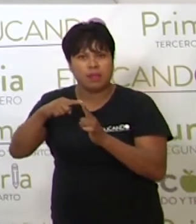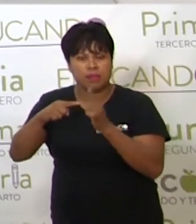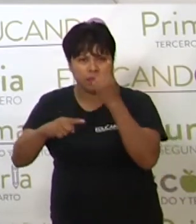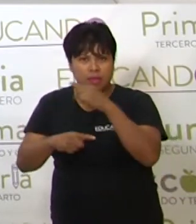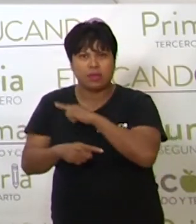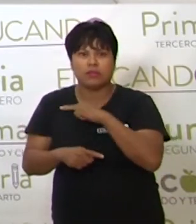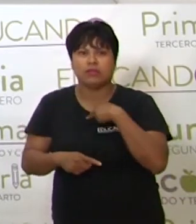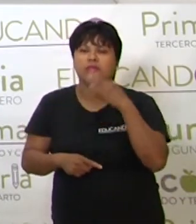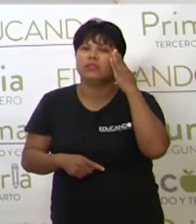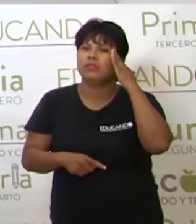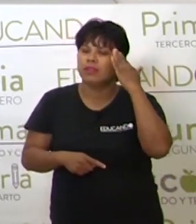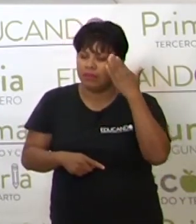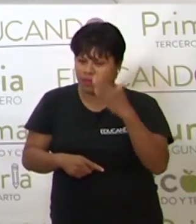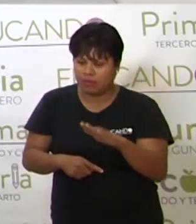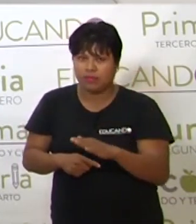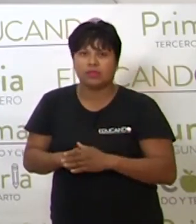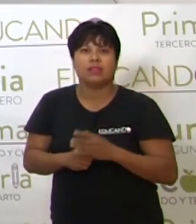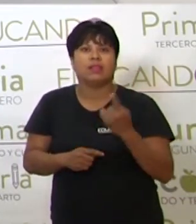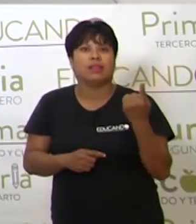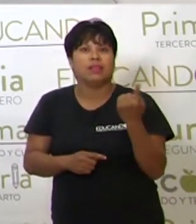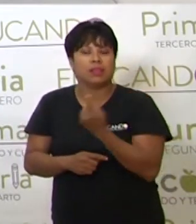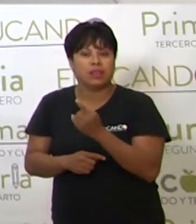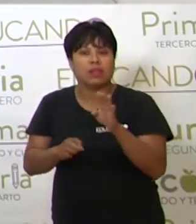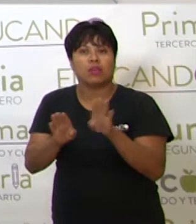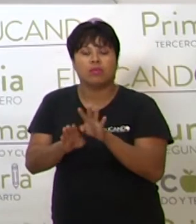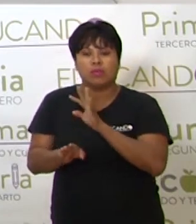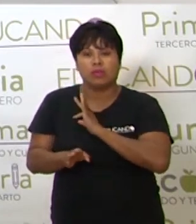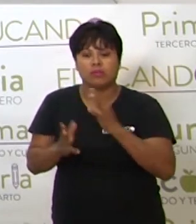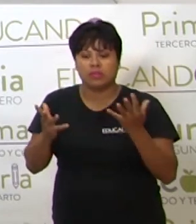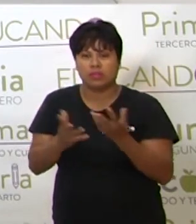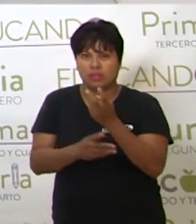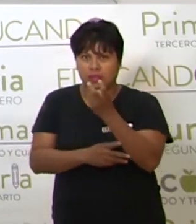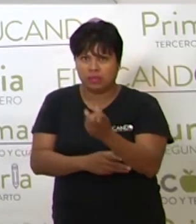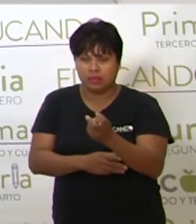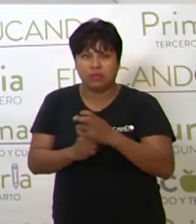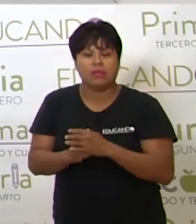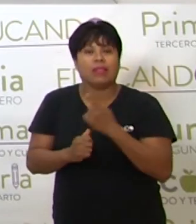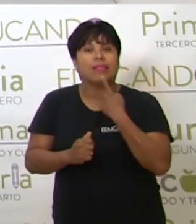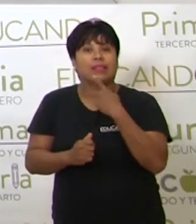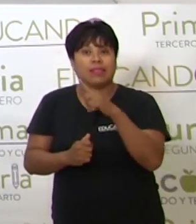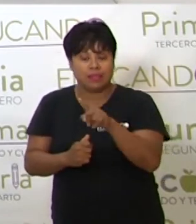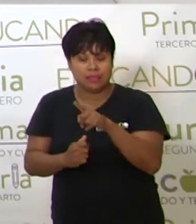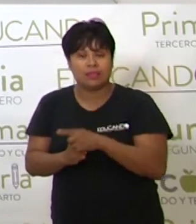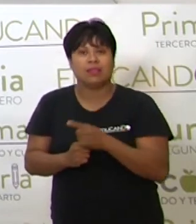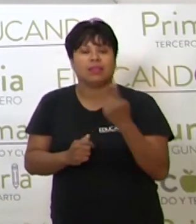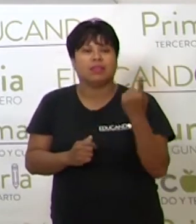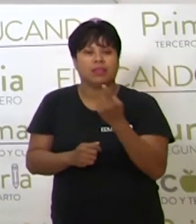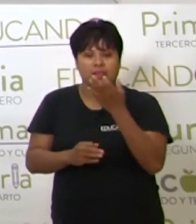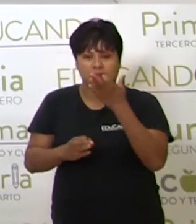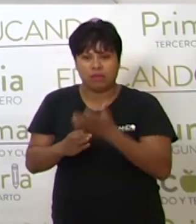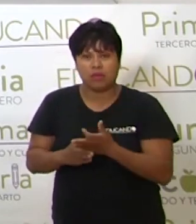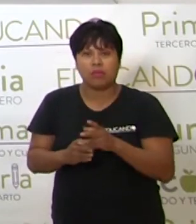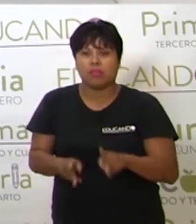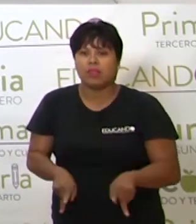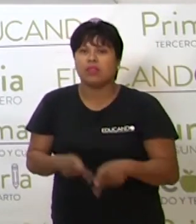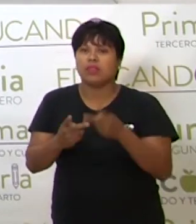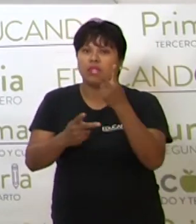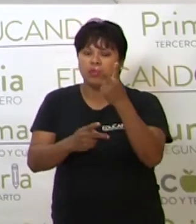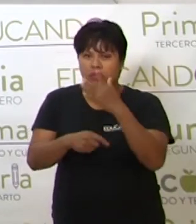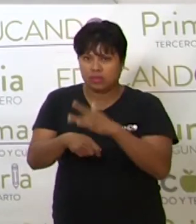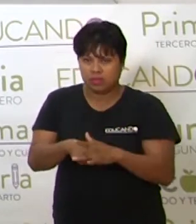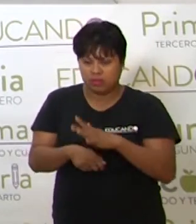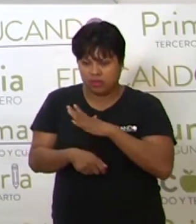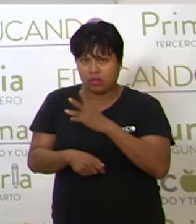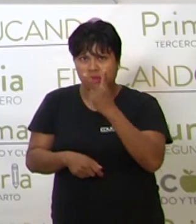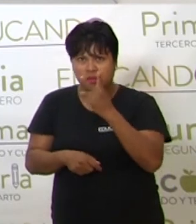sepamos que como representar esta parte dice que el día de hoy vendió dos quesos aquí están mis dos